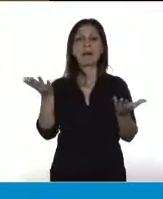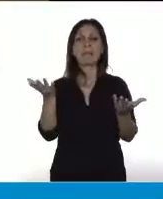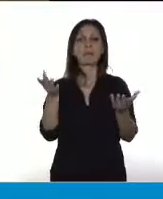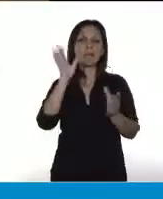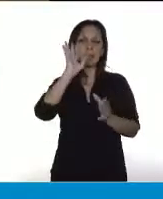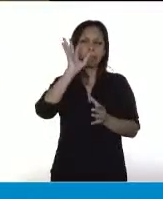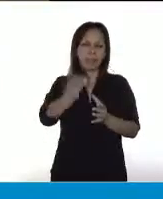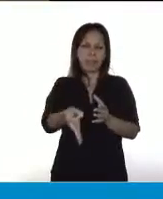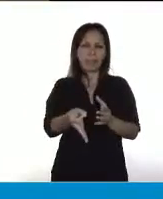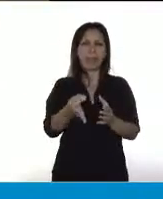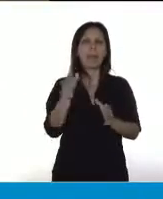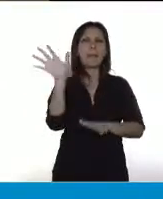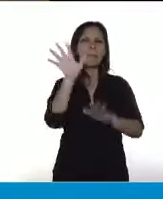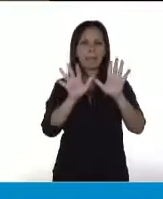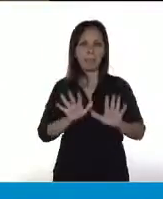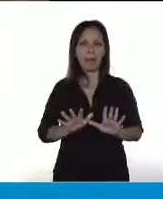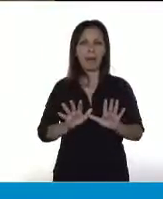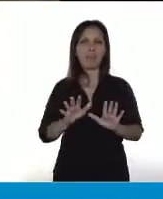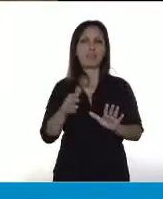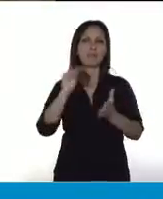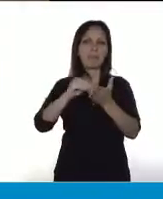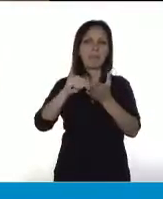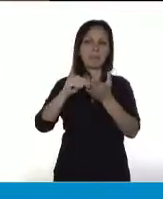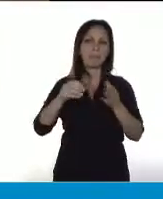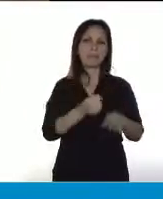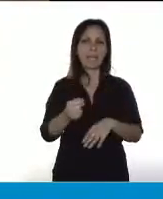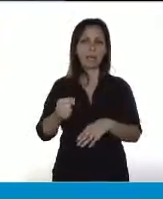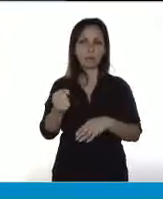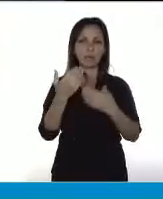es que preparan nuevos ajustes también. Muchas gracias, señor